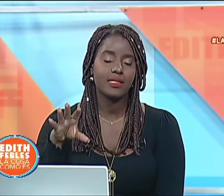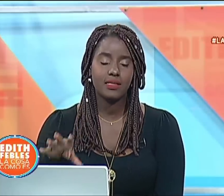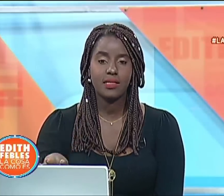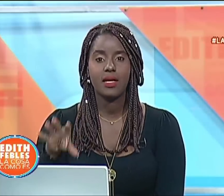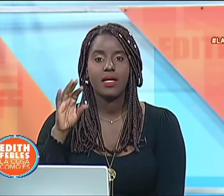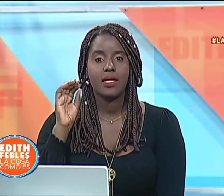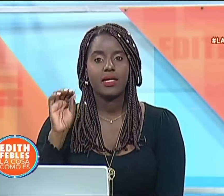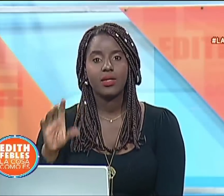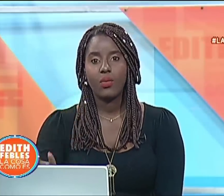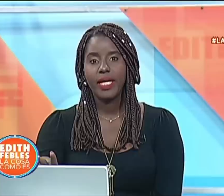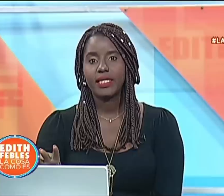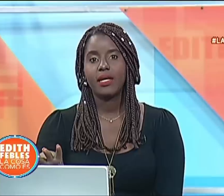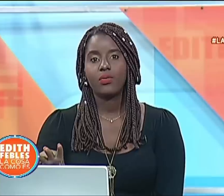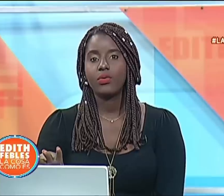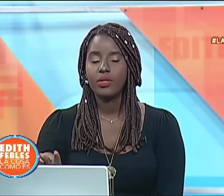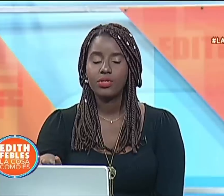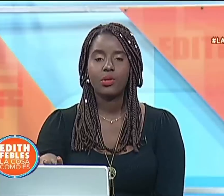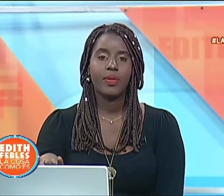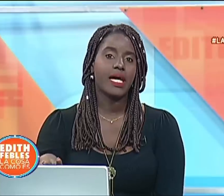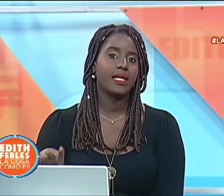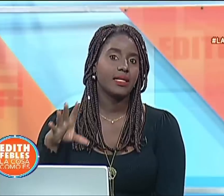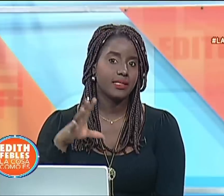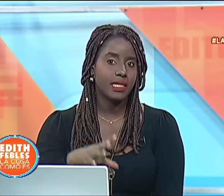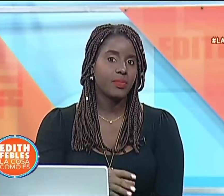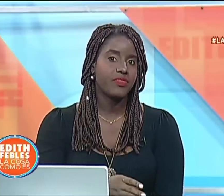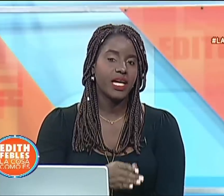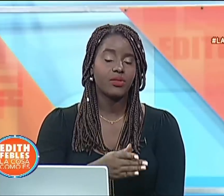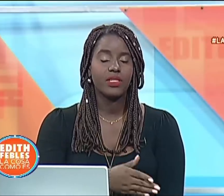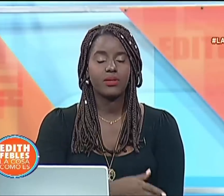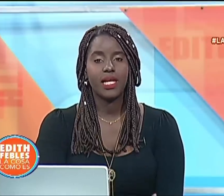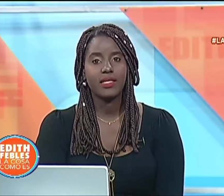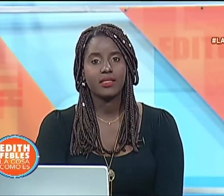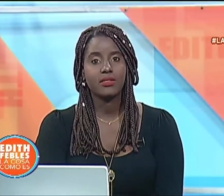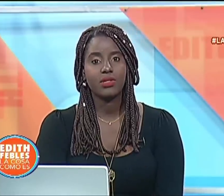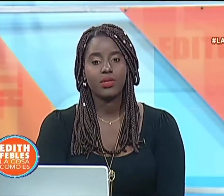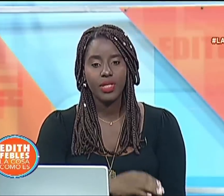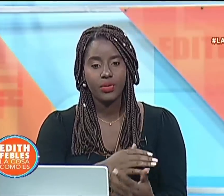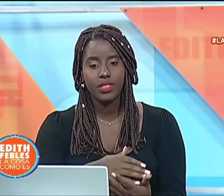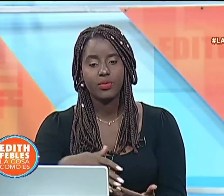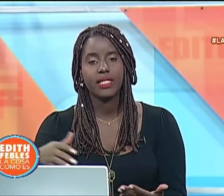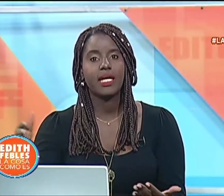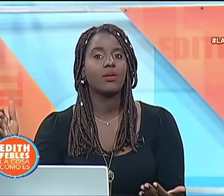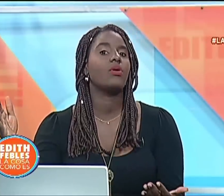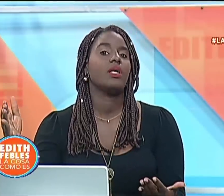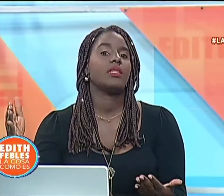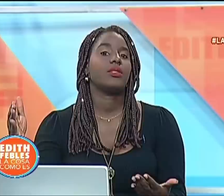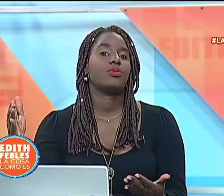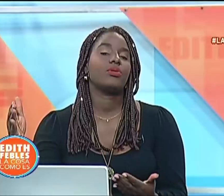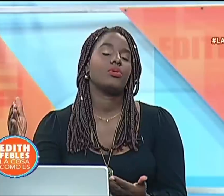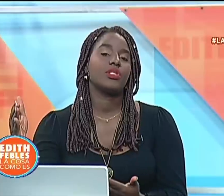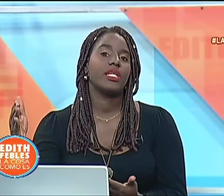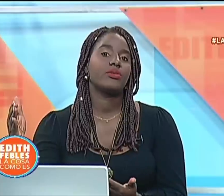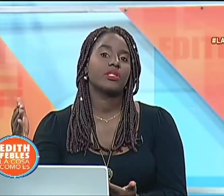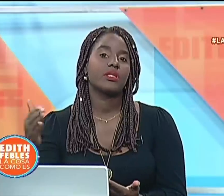Es decir, que quien cometa un ilícito penal que está tipificado dentro de la ley de extinción de dominio, que tiene un catálogo de